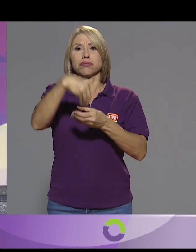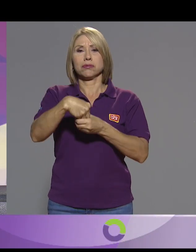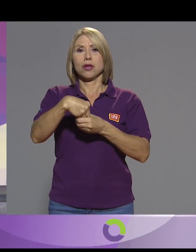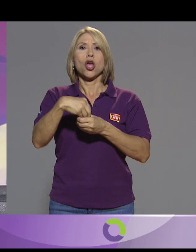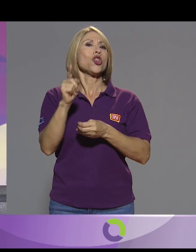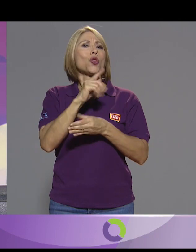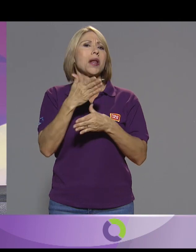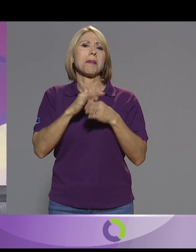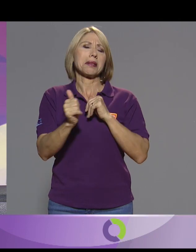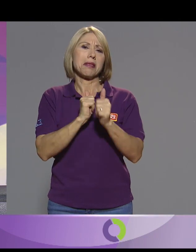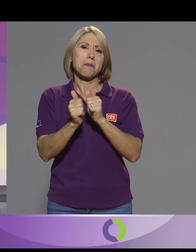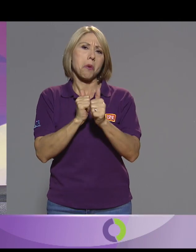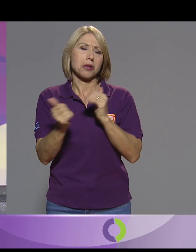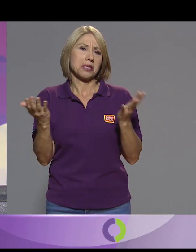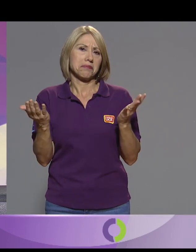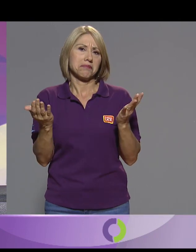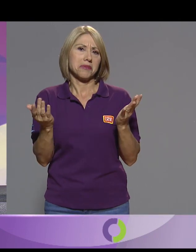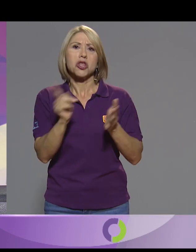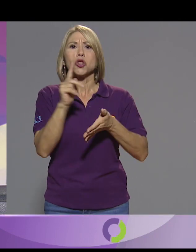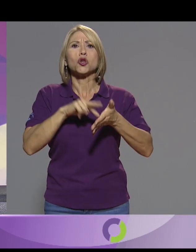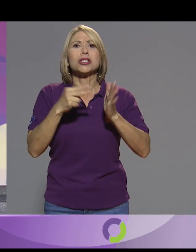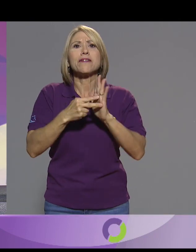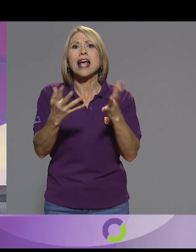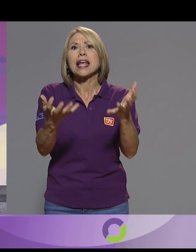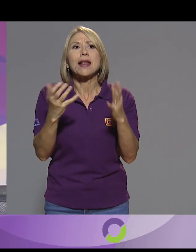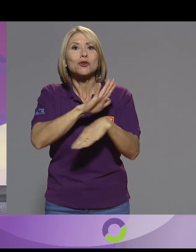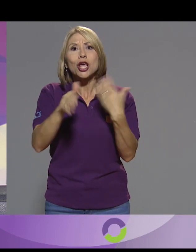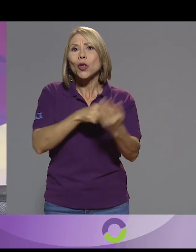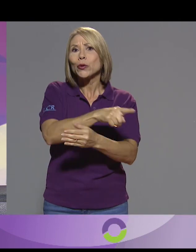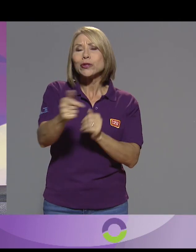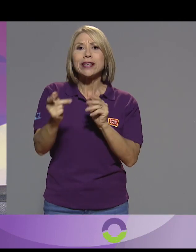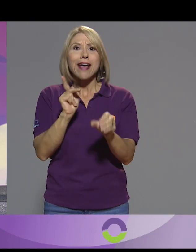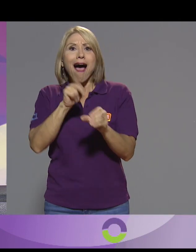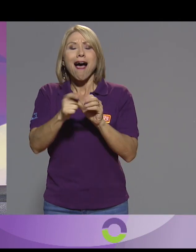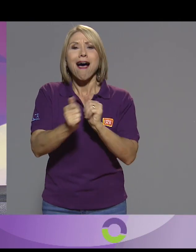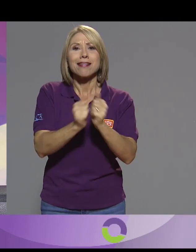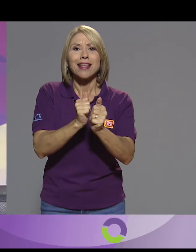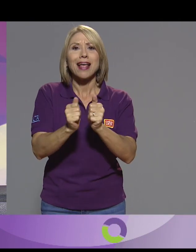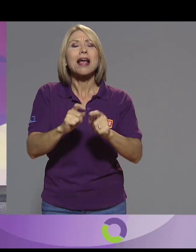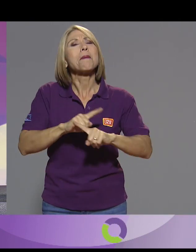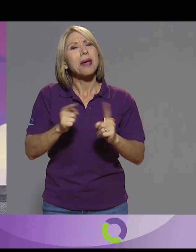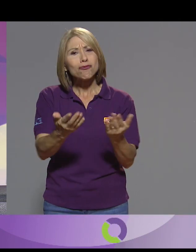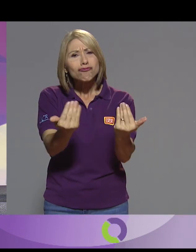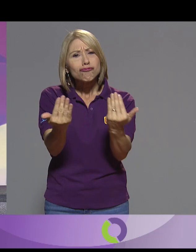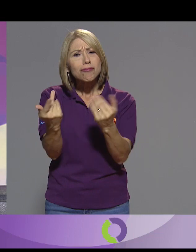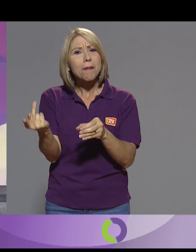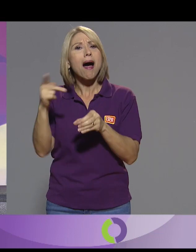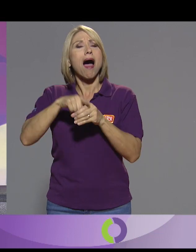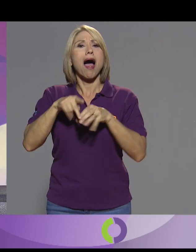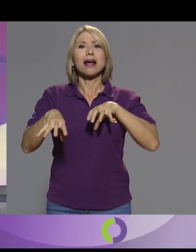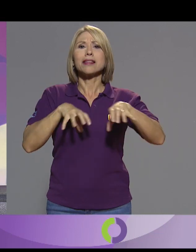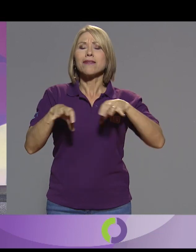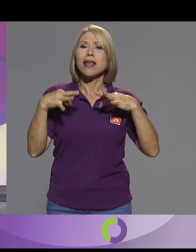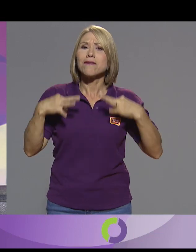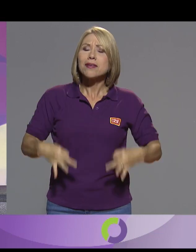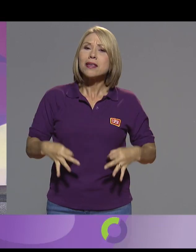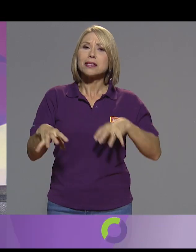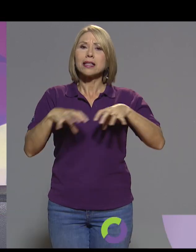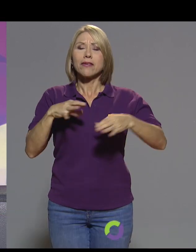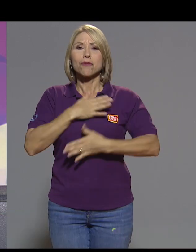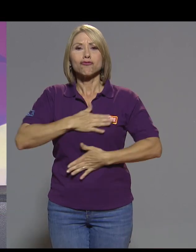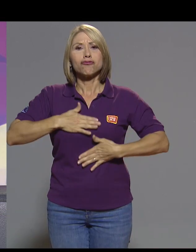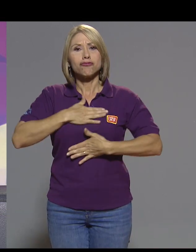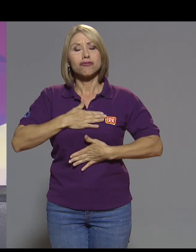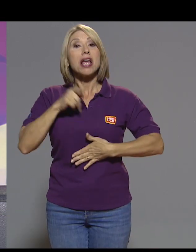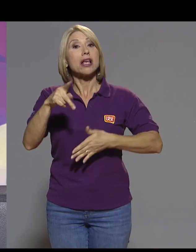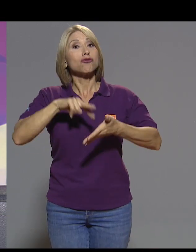involucren no en la parte de deporte porque como luego no es que queremos que todos sean atletas pero si en la parte de actividad física en la parte activa recreativa porque